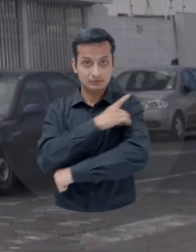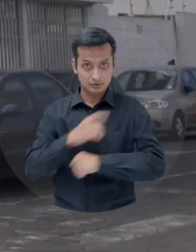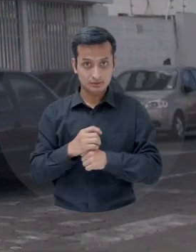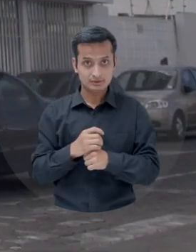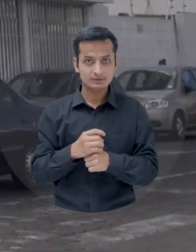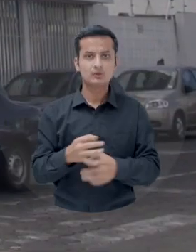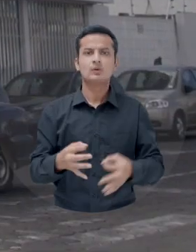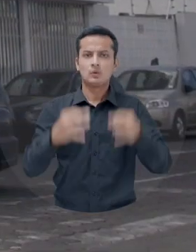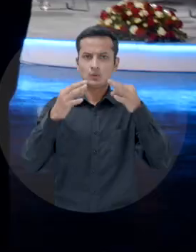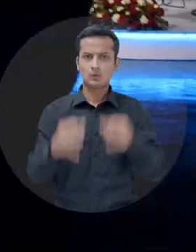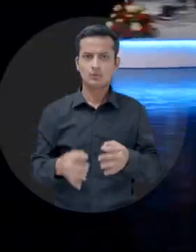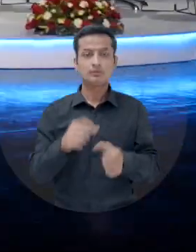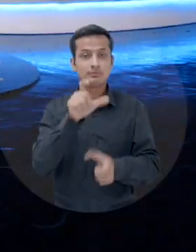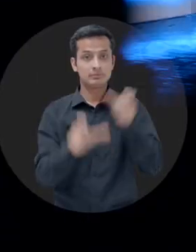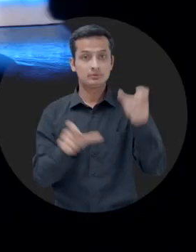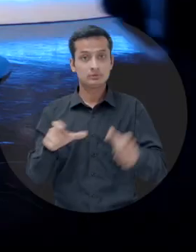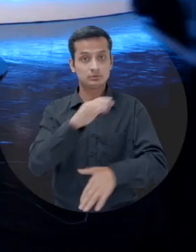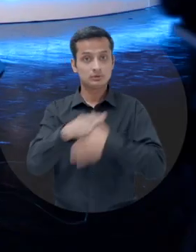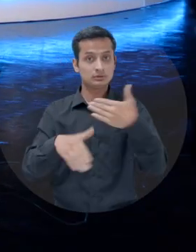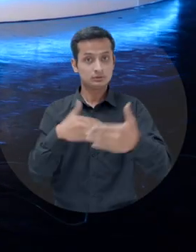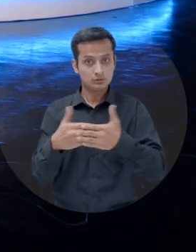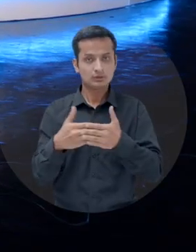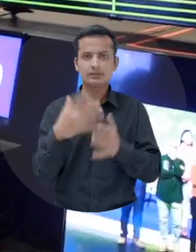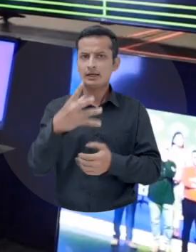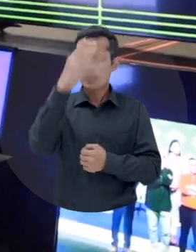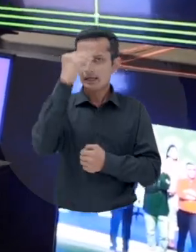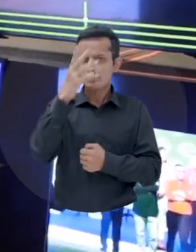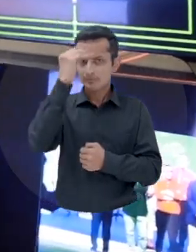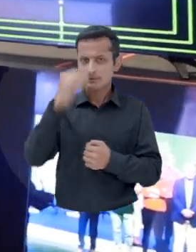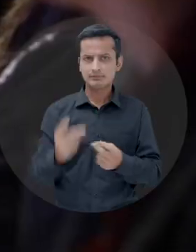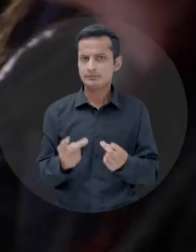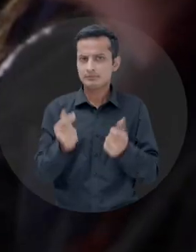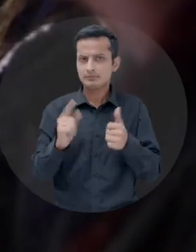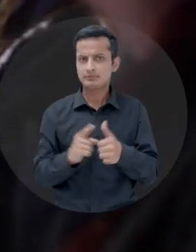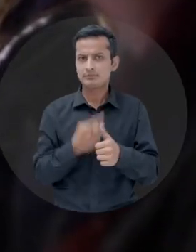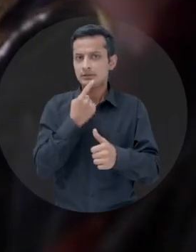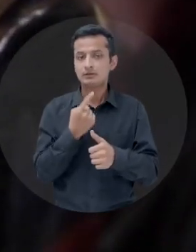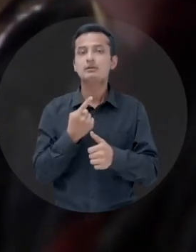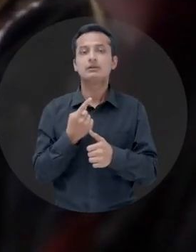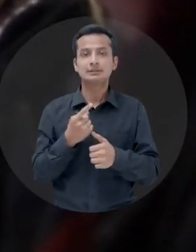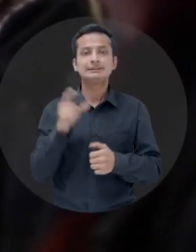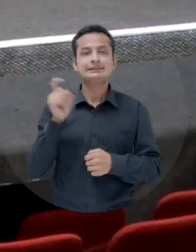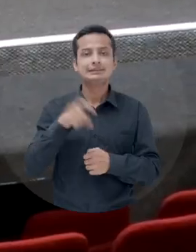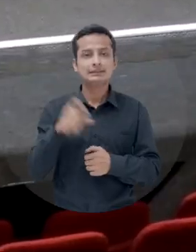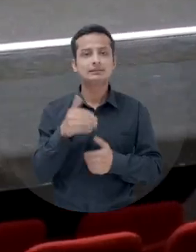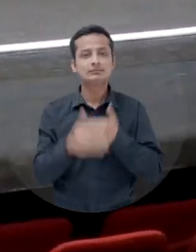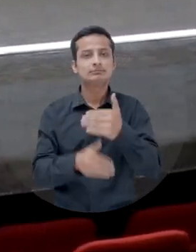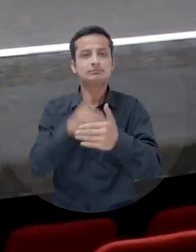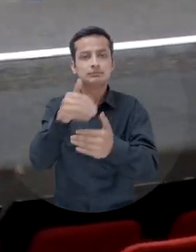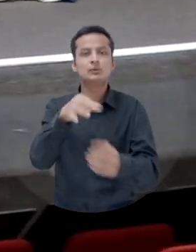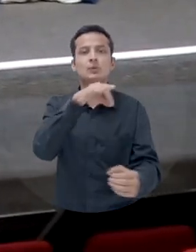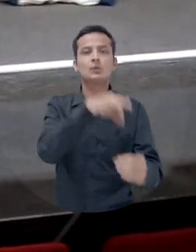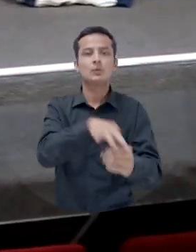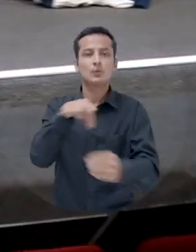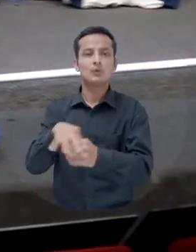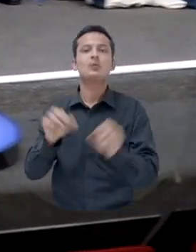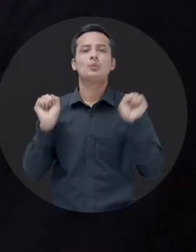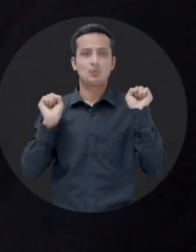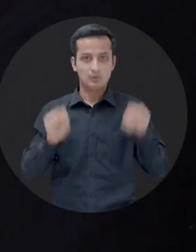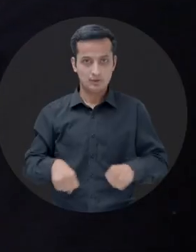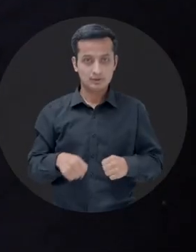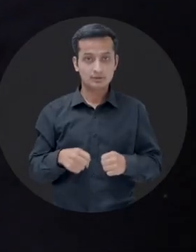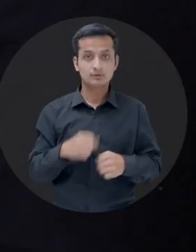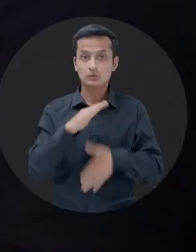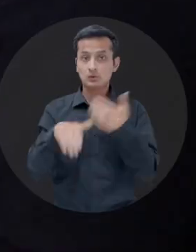provinciales electorales, se garantizó que la ciudadanía conozca de primera mano los argumentos necesarios para ejercer